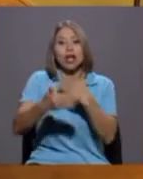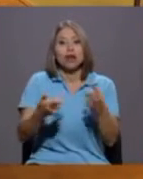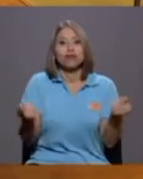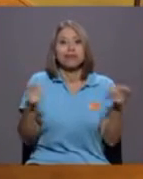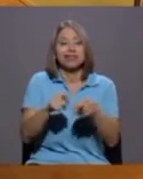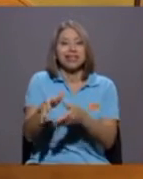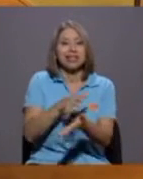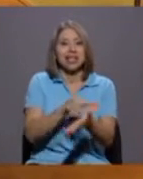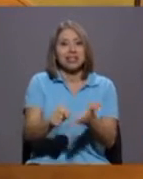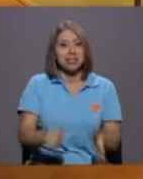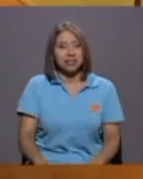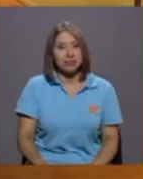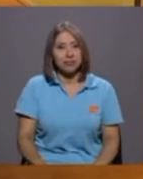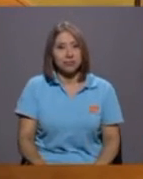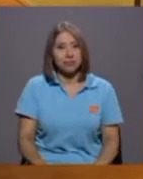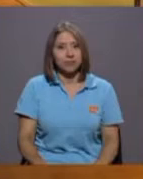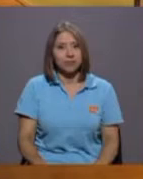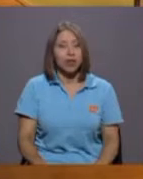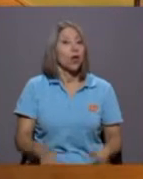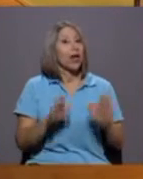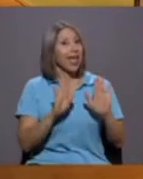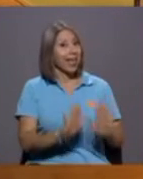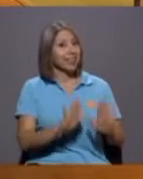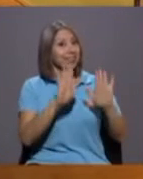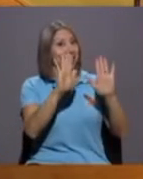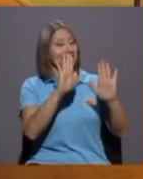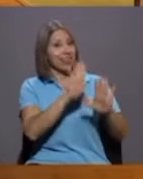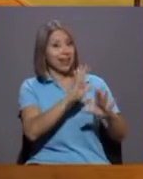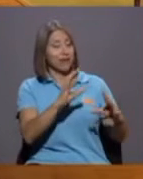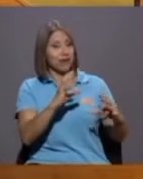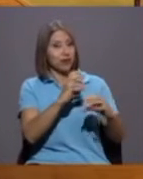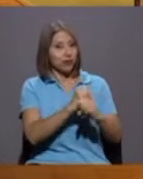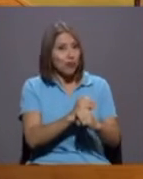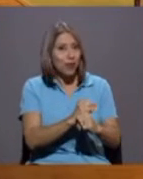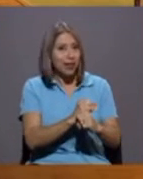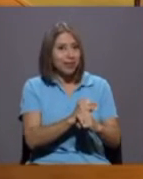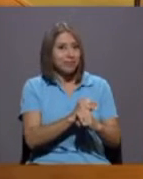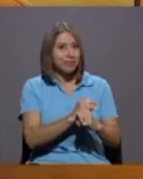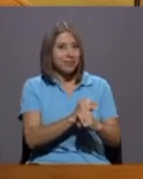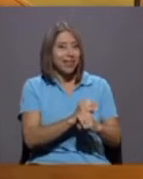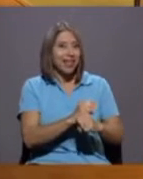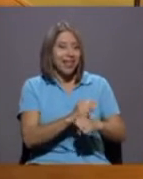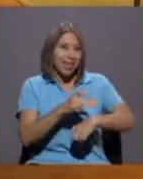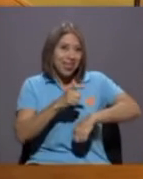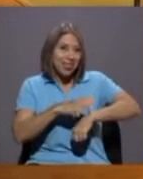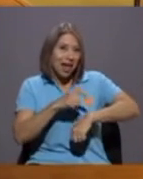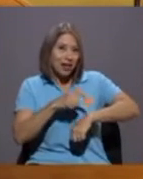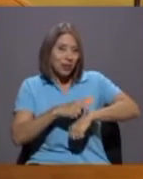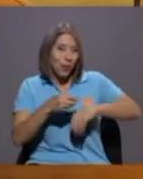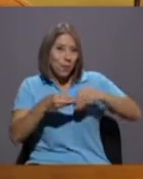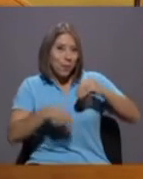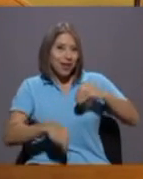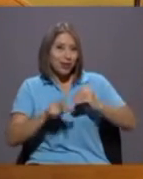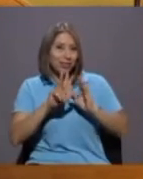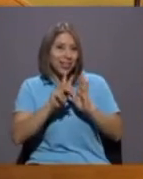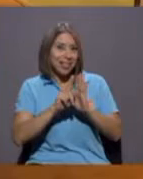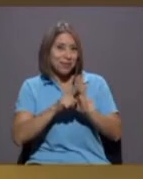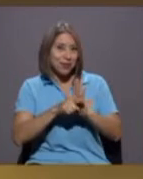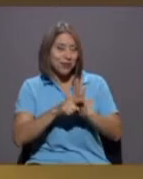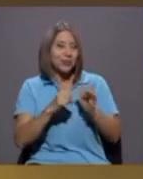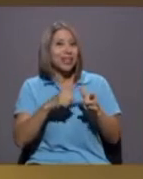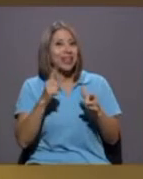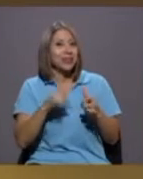Fue excelente el resumen que hizo y tardó menos de los 3 minutos, de manera que le